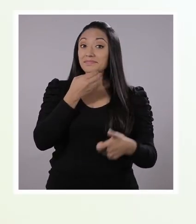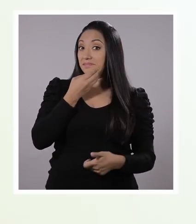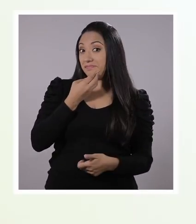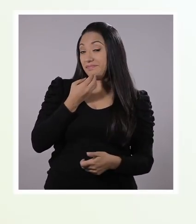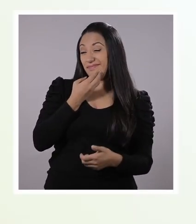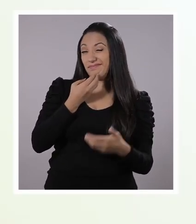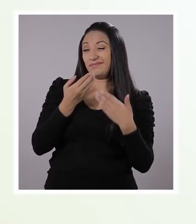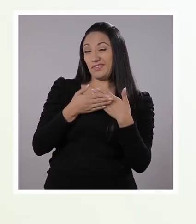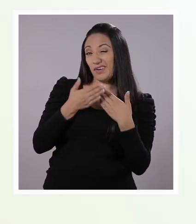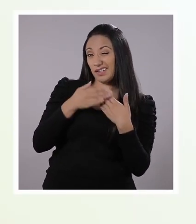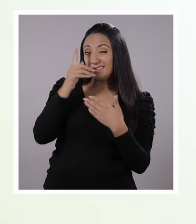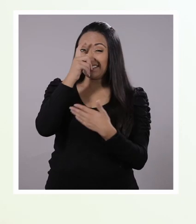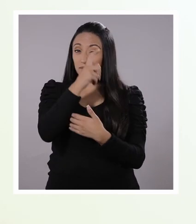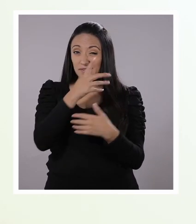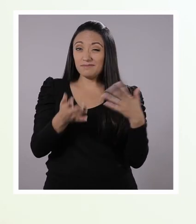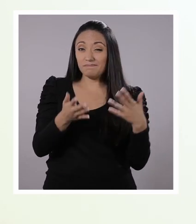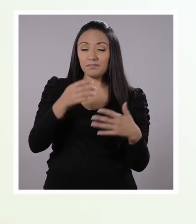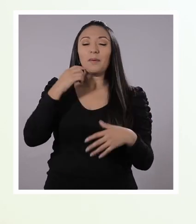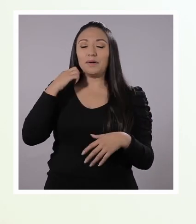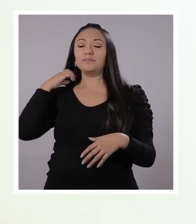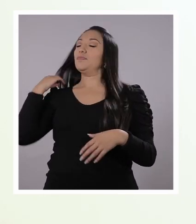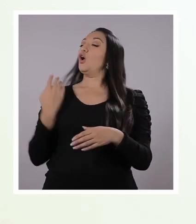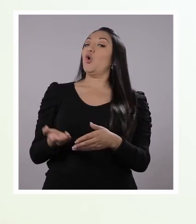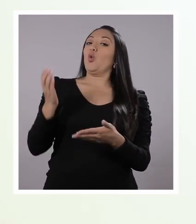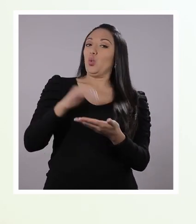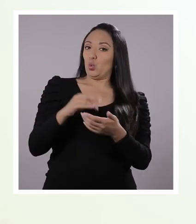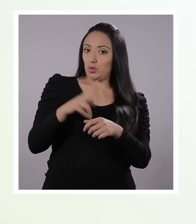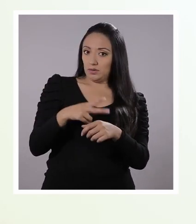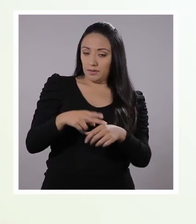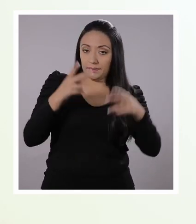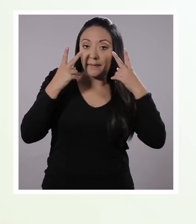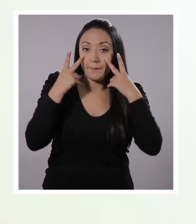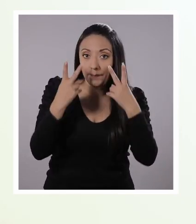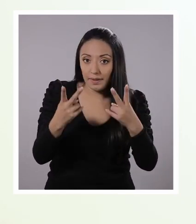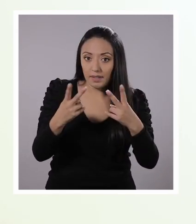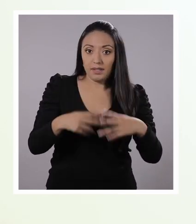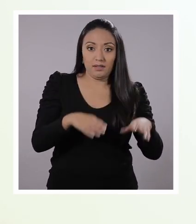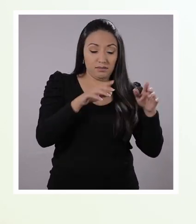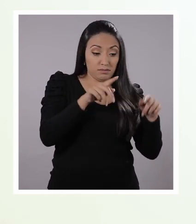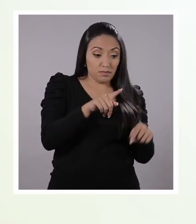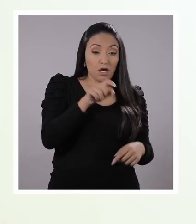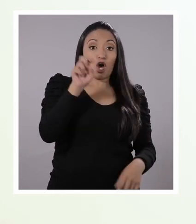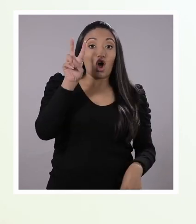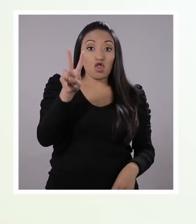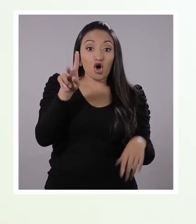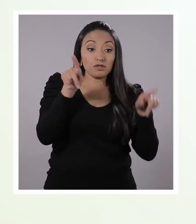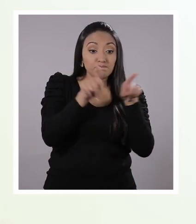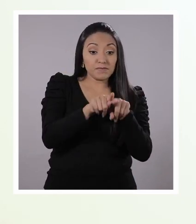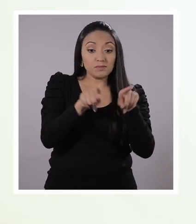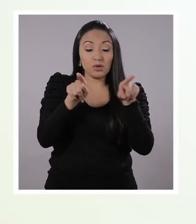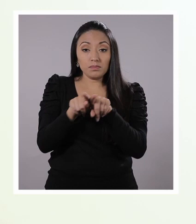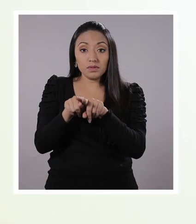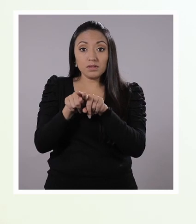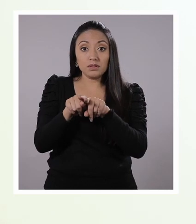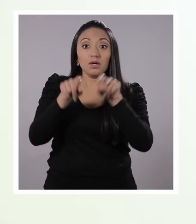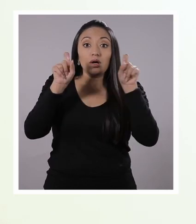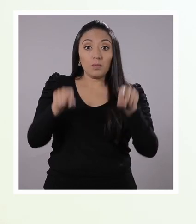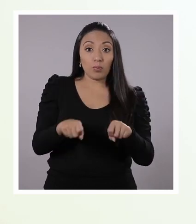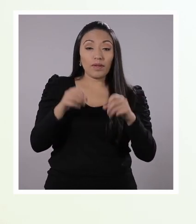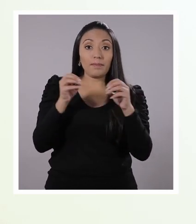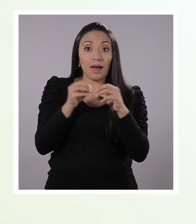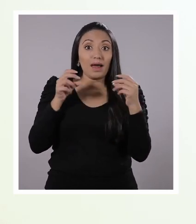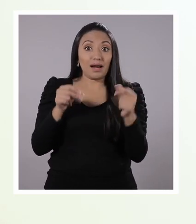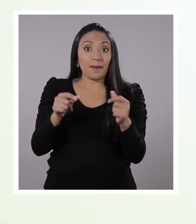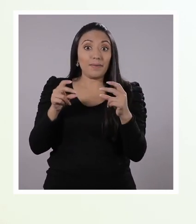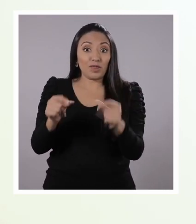¿Qué les pareció? ¿Es fácil o difícil? Vamos a hacerlo una vez más. ¿Se fijaron que cuando hay dos sonidos iguales, lo